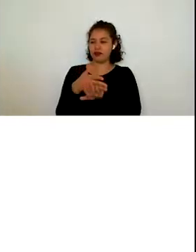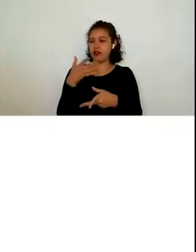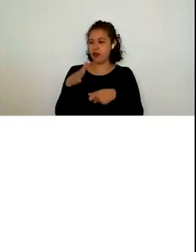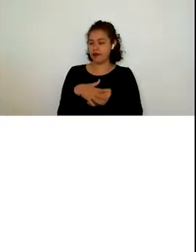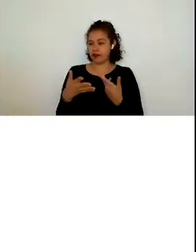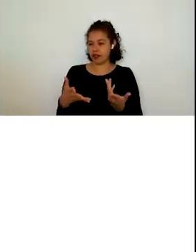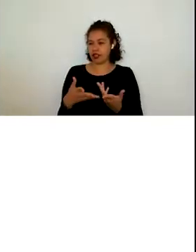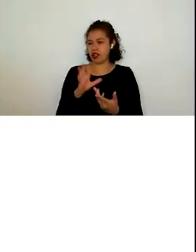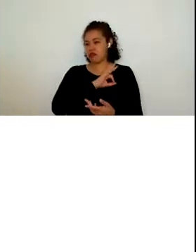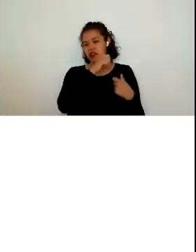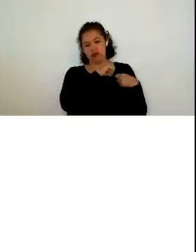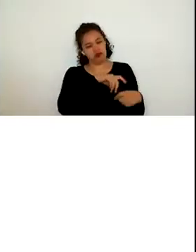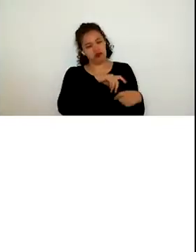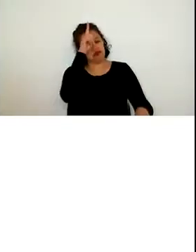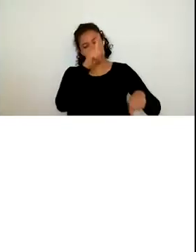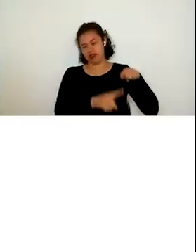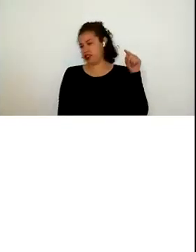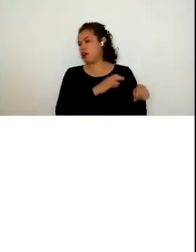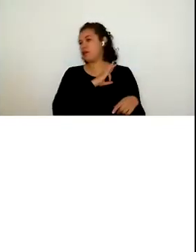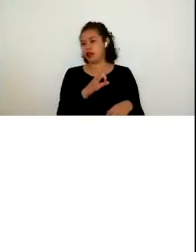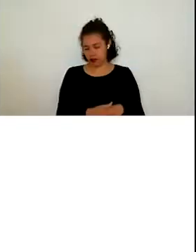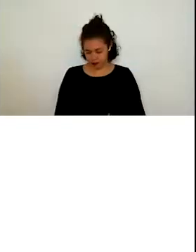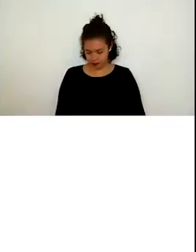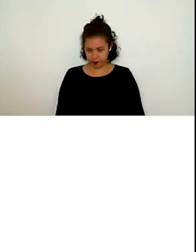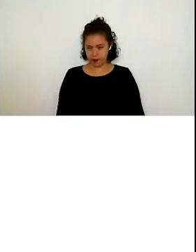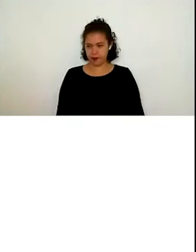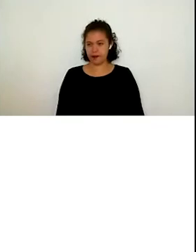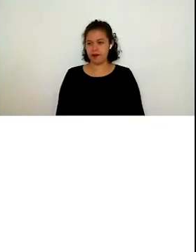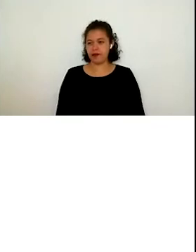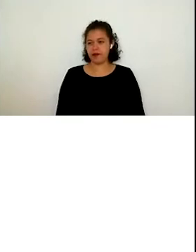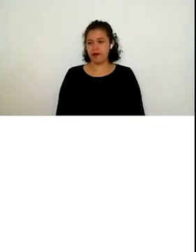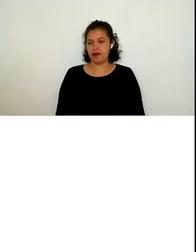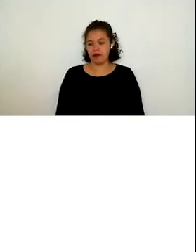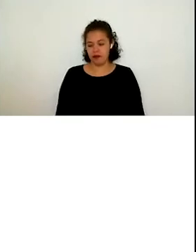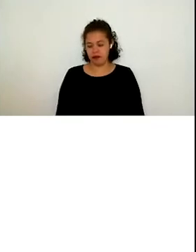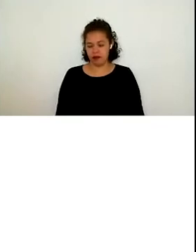remover del cargo, pero no es